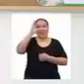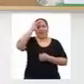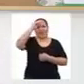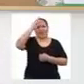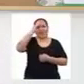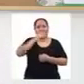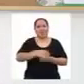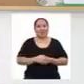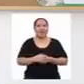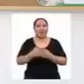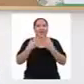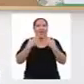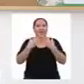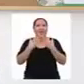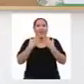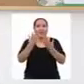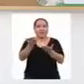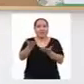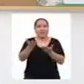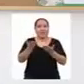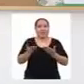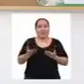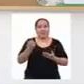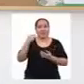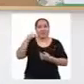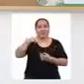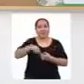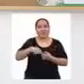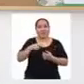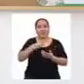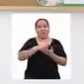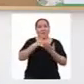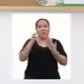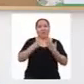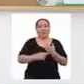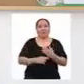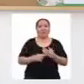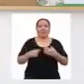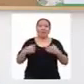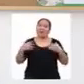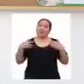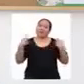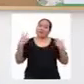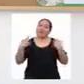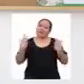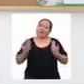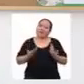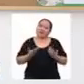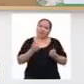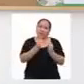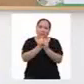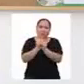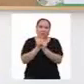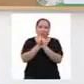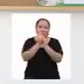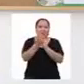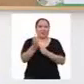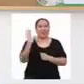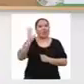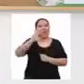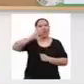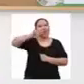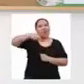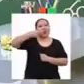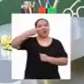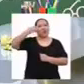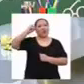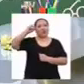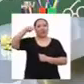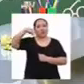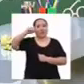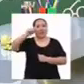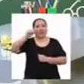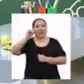chicos, muchas gracias por invitarme al programa de hoy. Me alegra mucho estar con ustedes. Hola Jonathan.